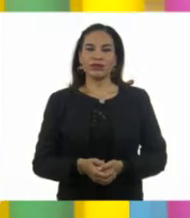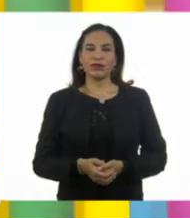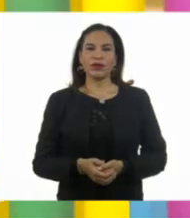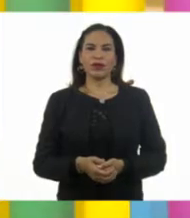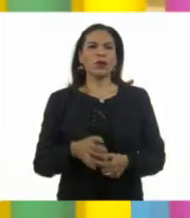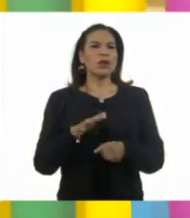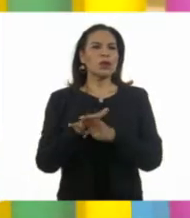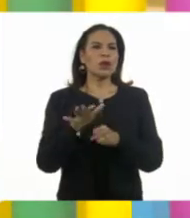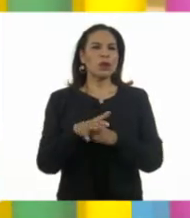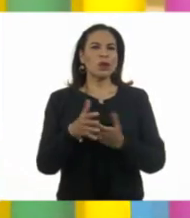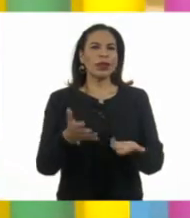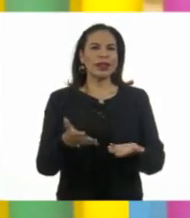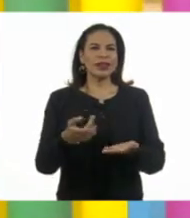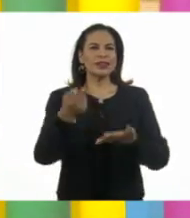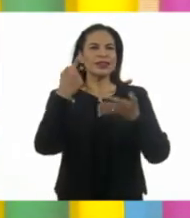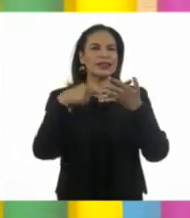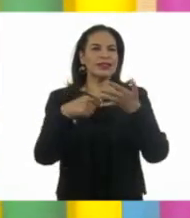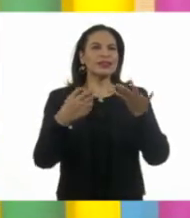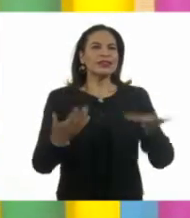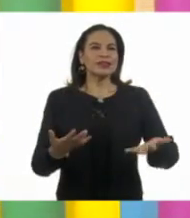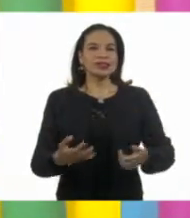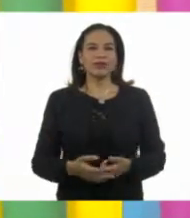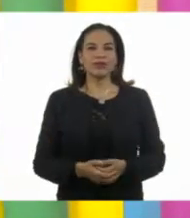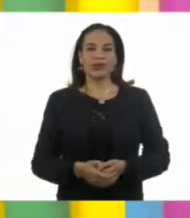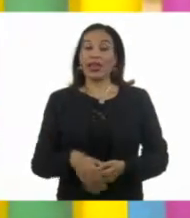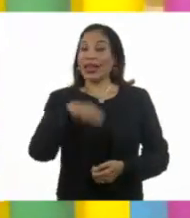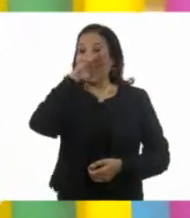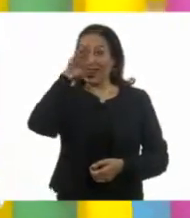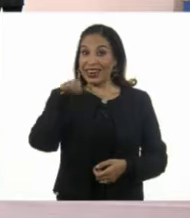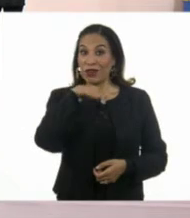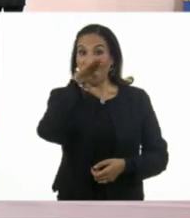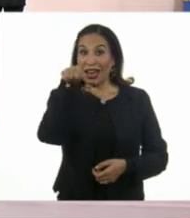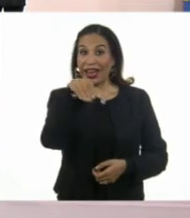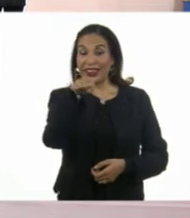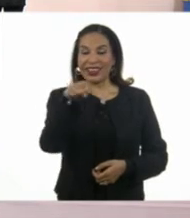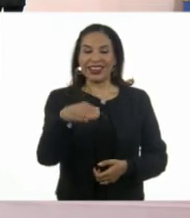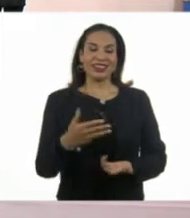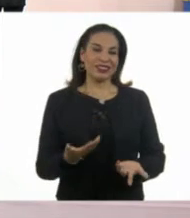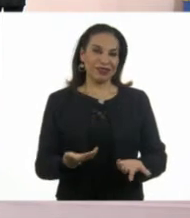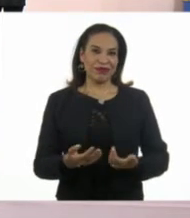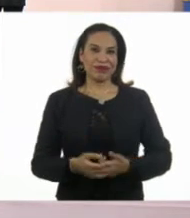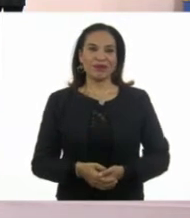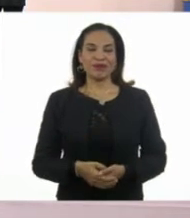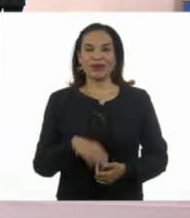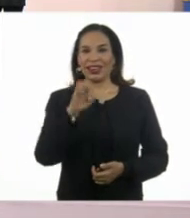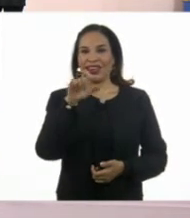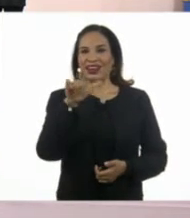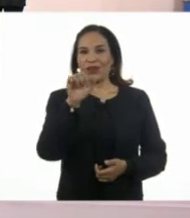¿Cuál sigue? La que sigue es elefante. Muy bien. Elefante.